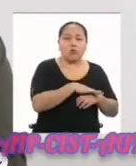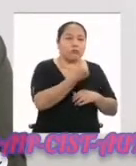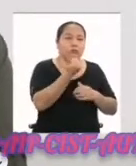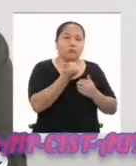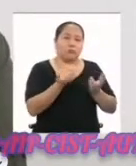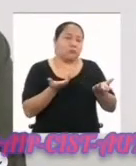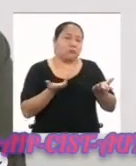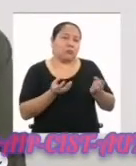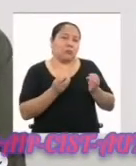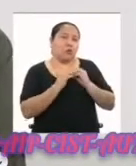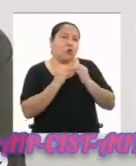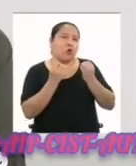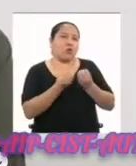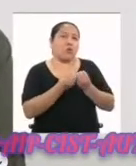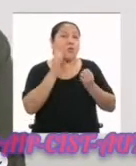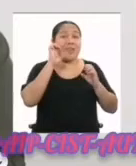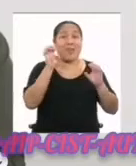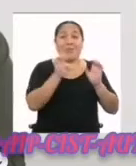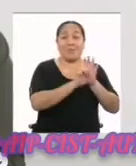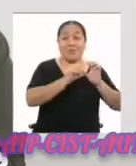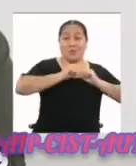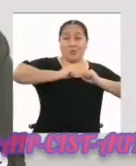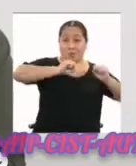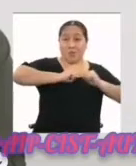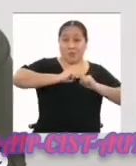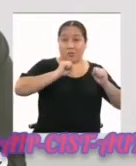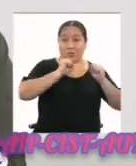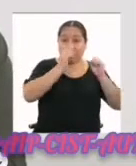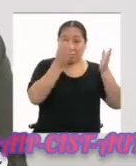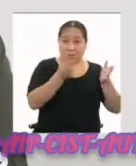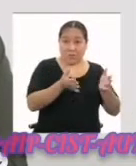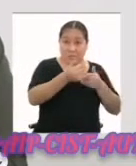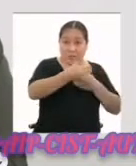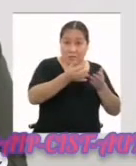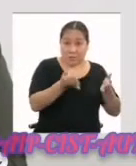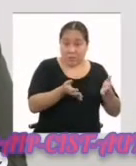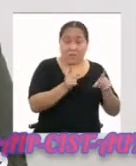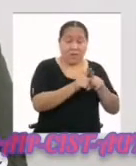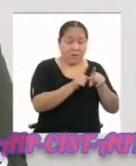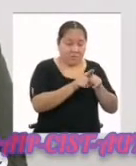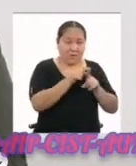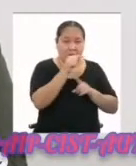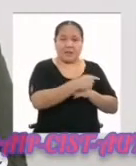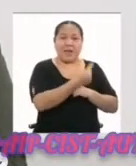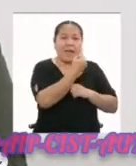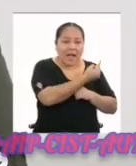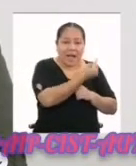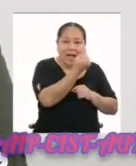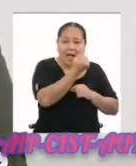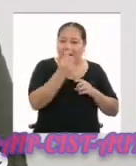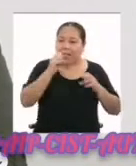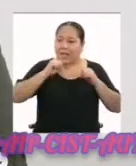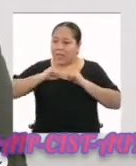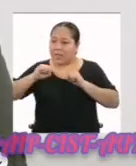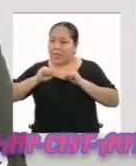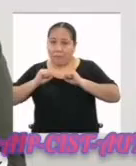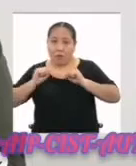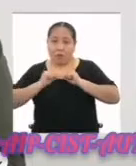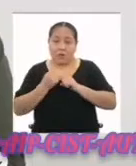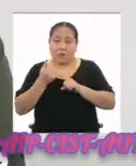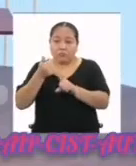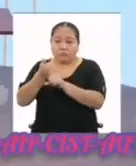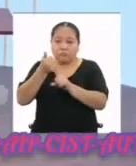instituciones, como las deportivas, por ejemplo. Para eso, cada deporte tiene sus propias